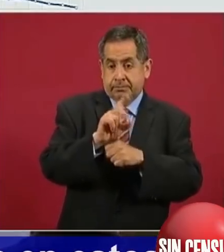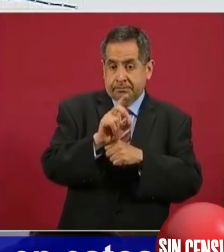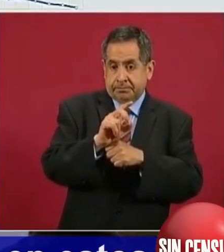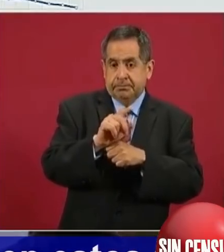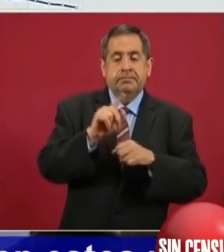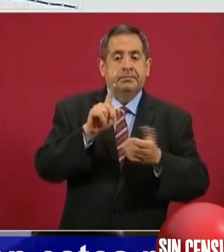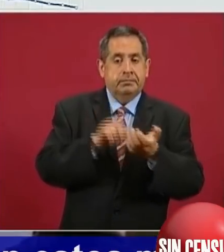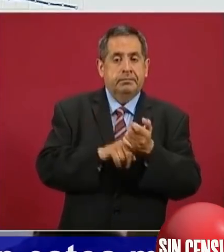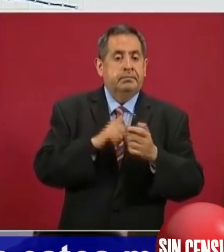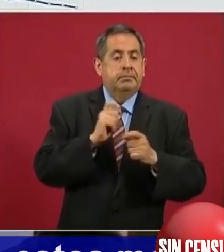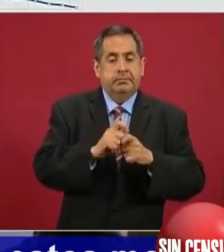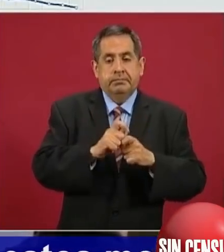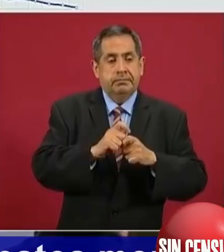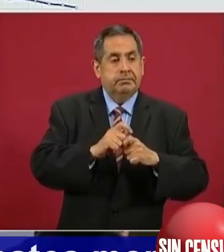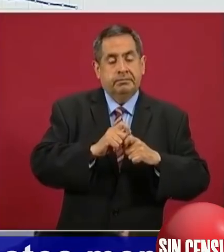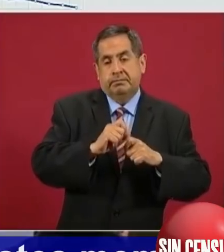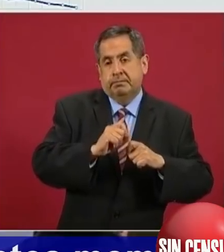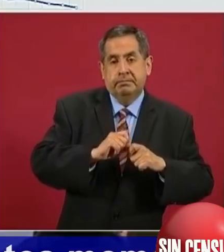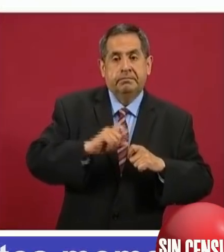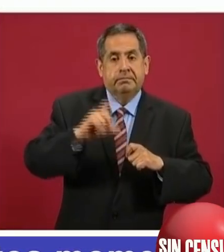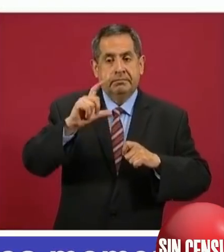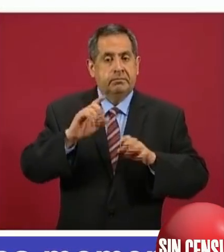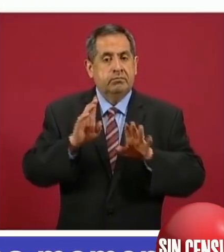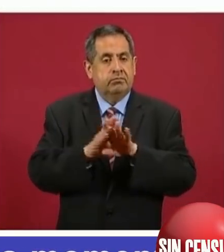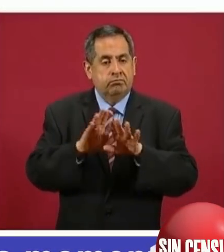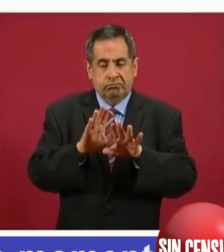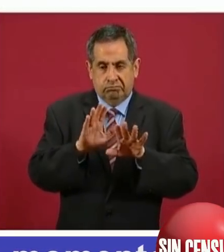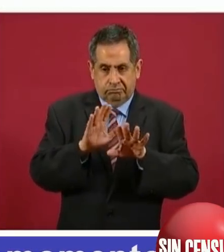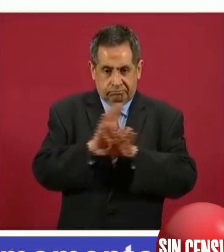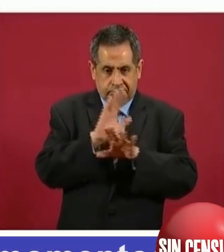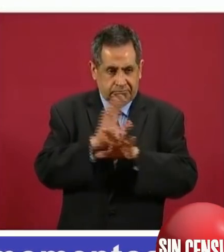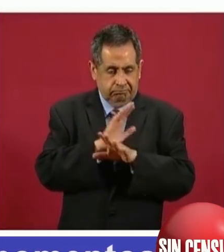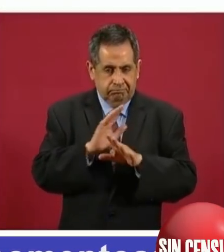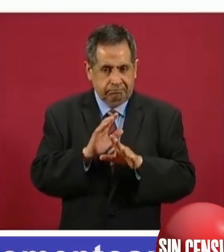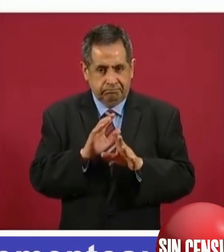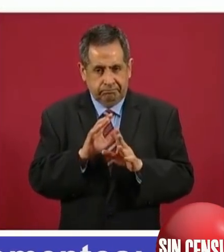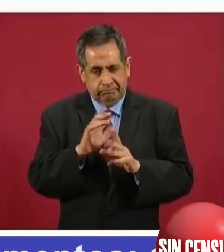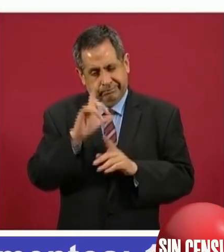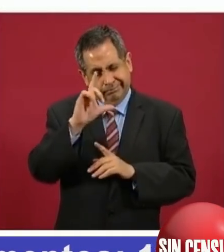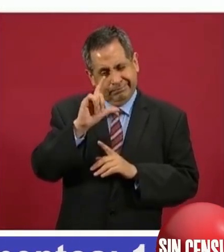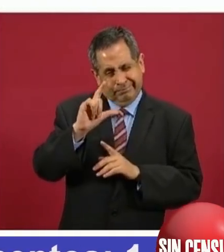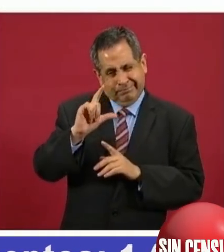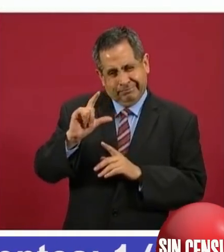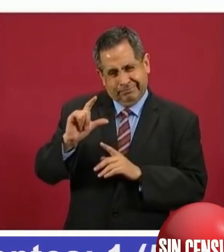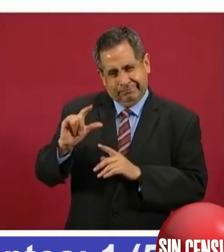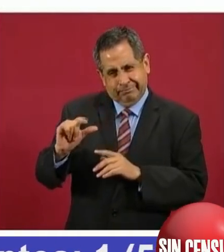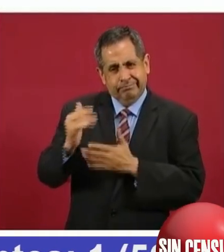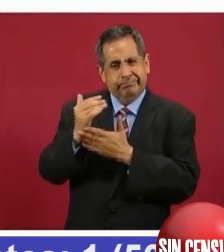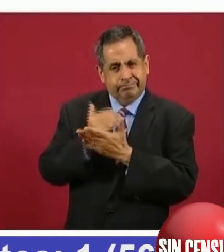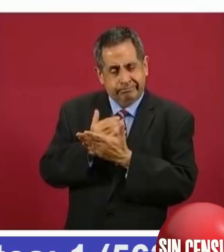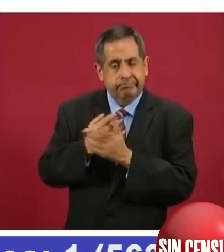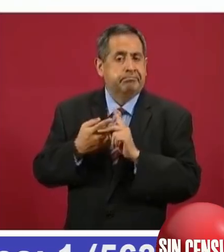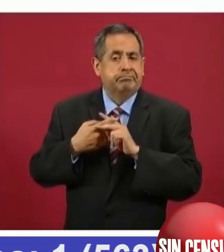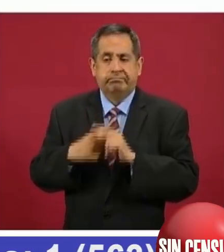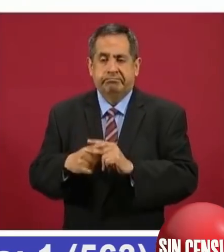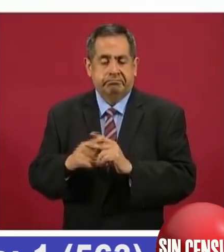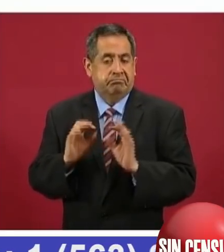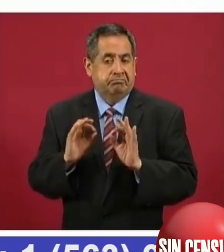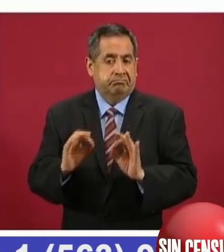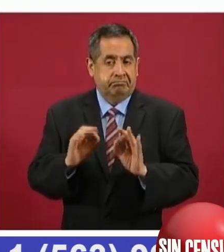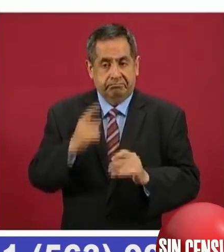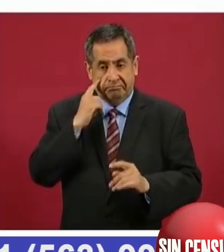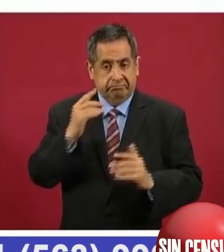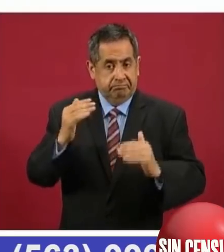donde su patrón de incremento se cambió por completo y empezó a reducirse, lo cual se muestra también en la siguiente diapositiva en